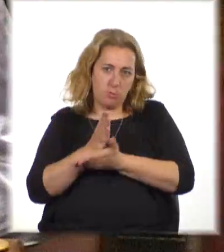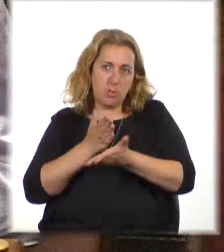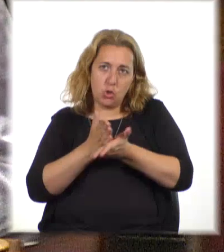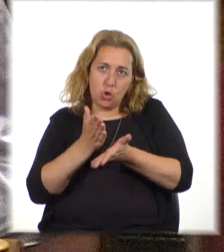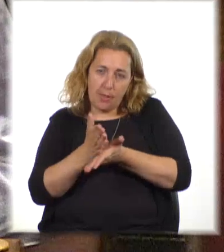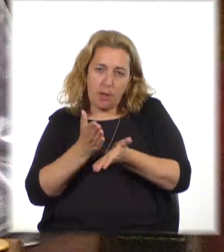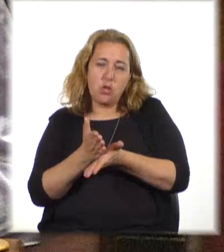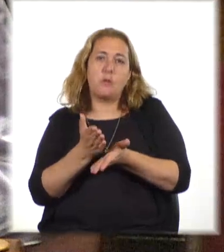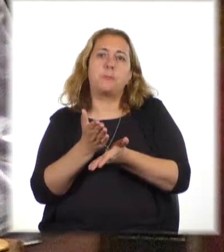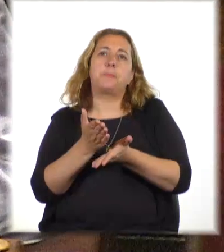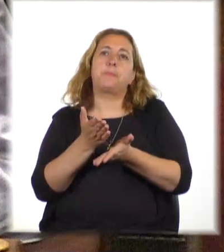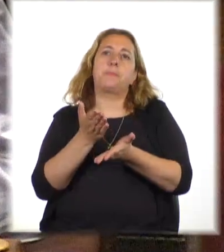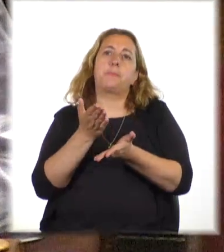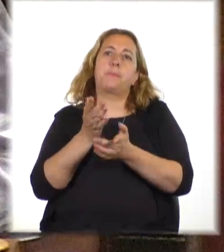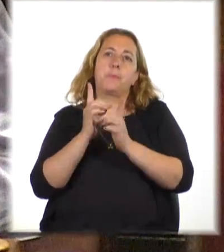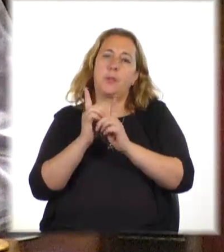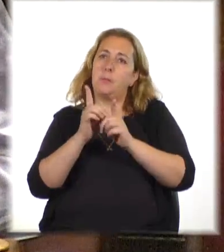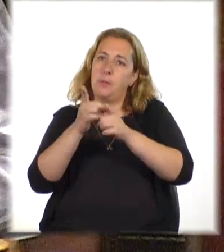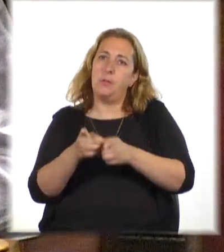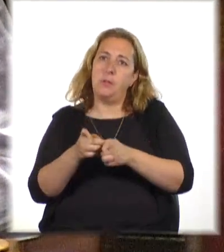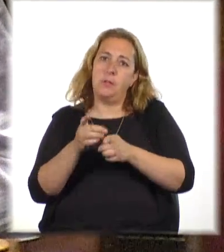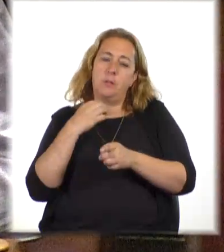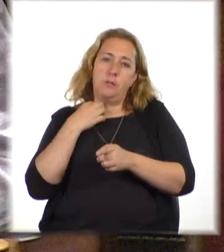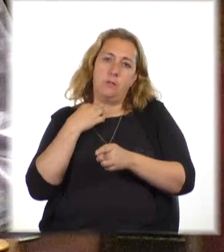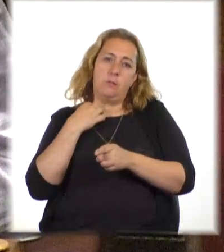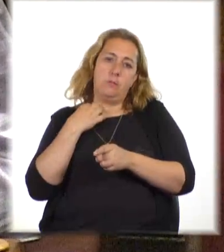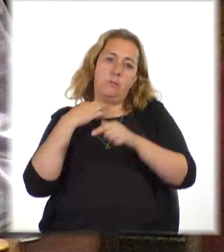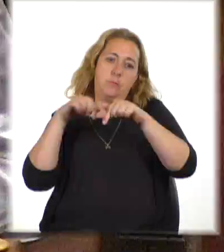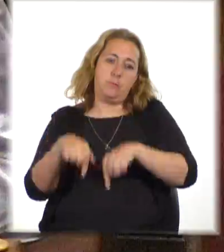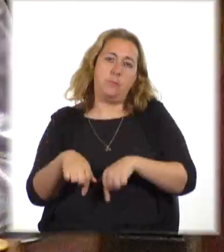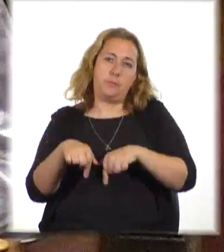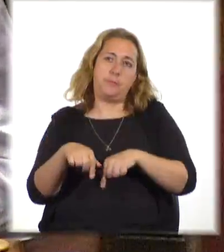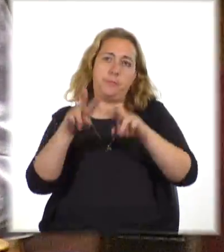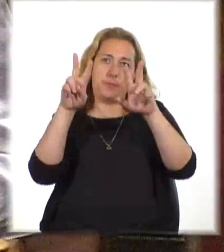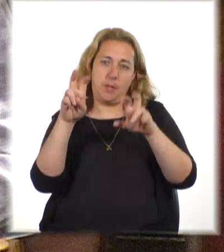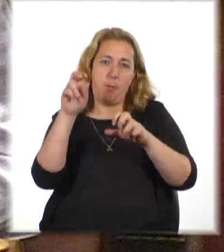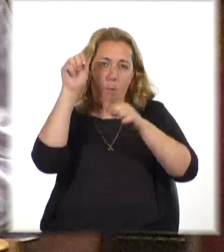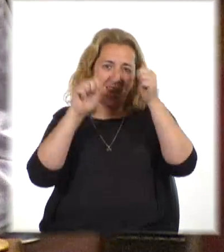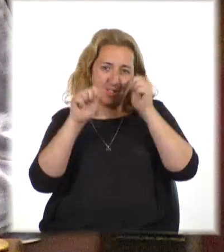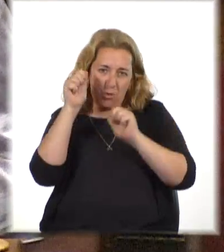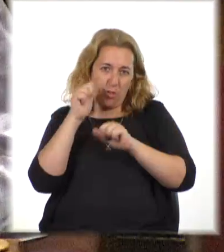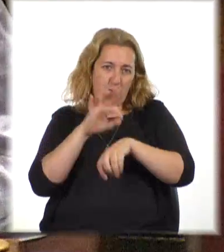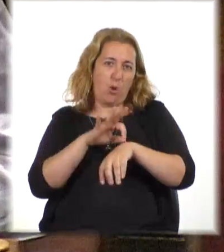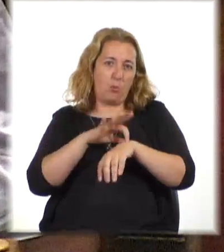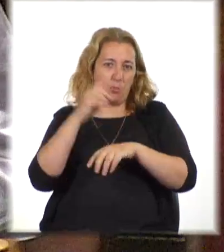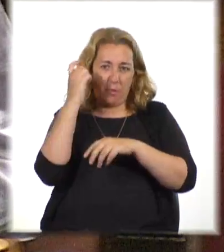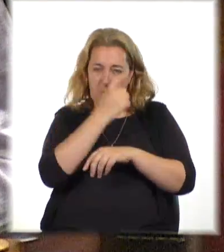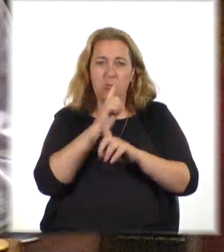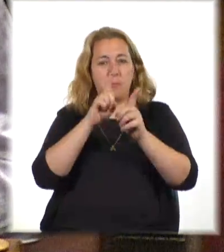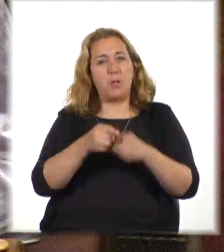solidario y ha estado la operación de está el tema de los tres monos cubanos así como el a una expo